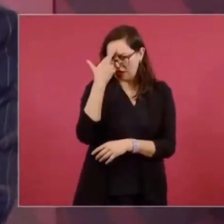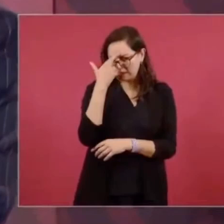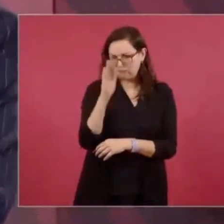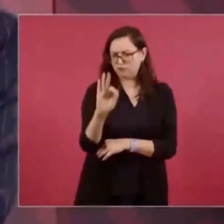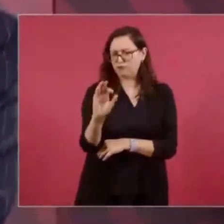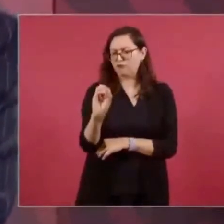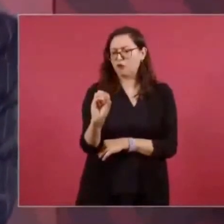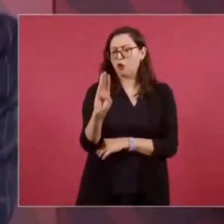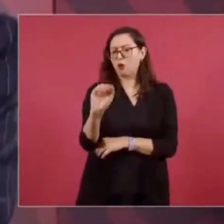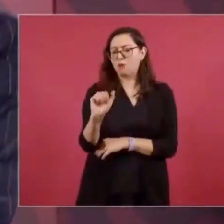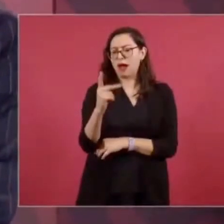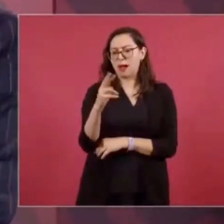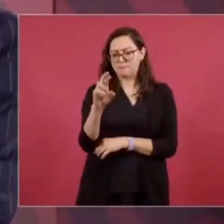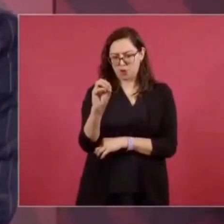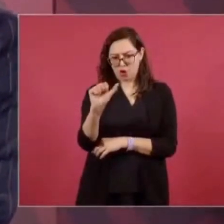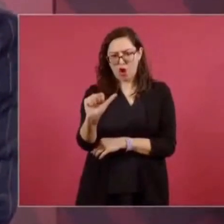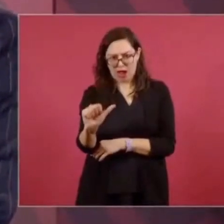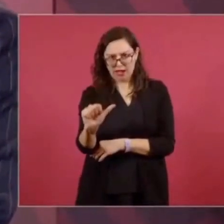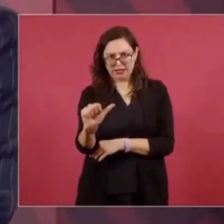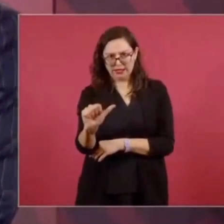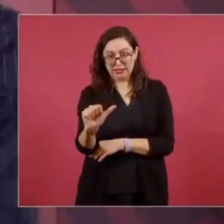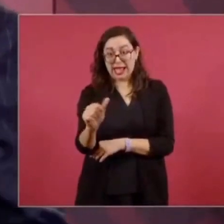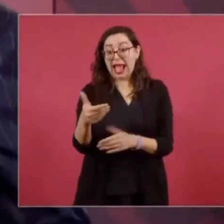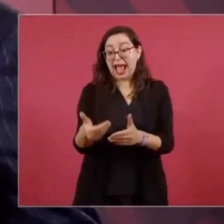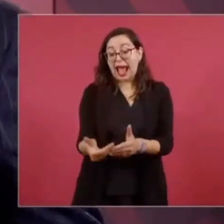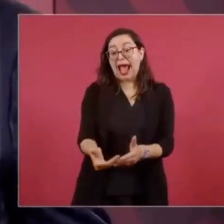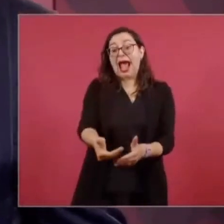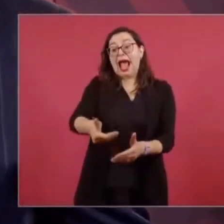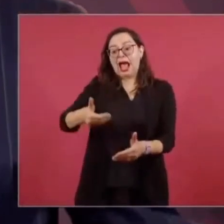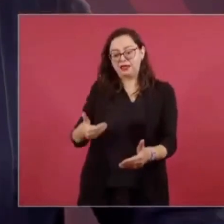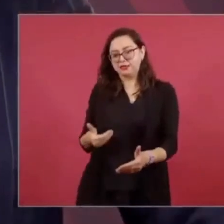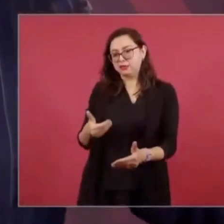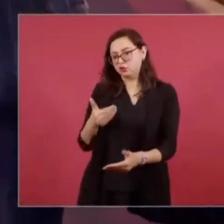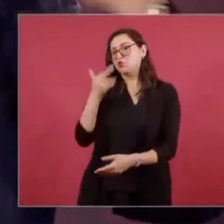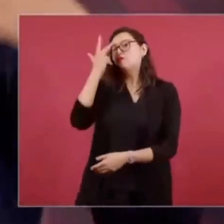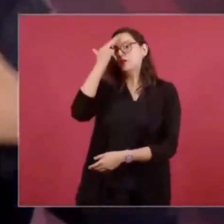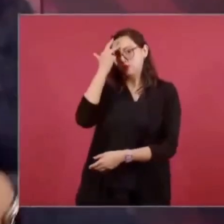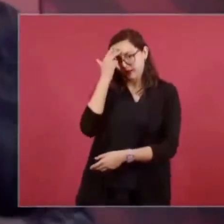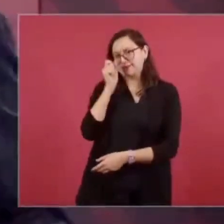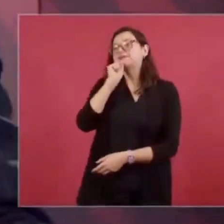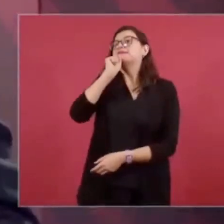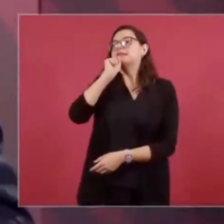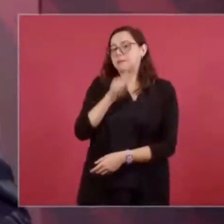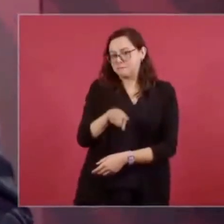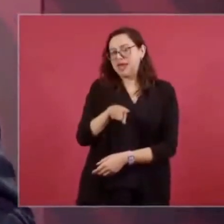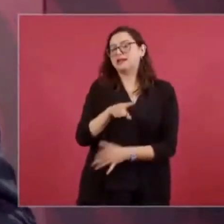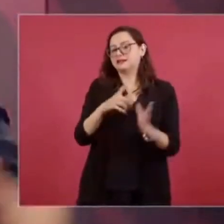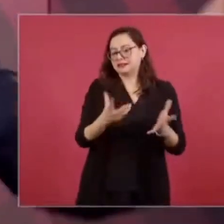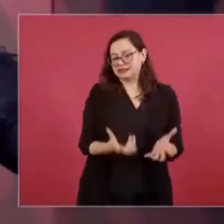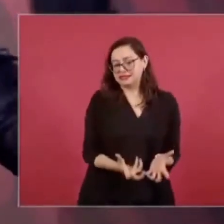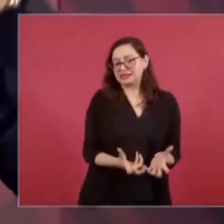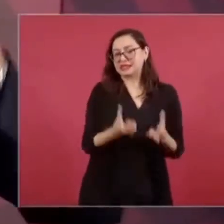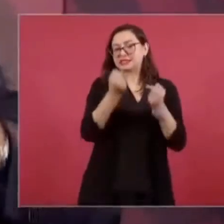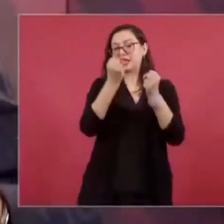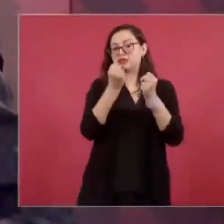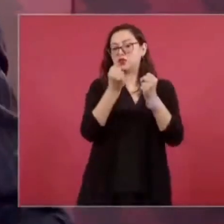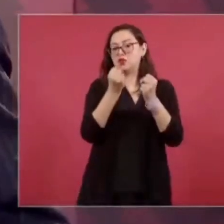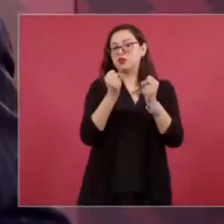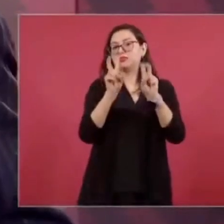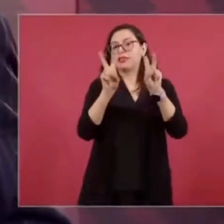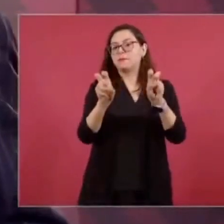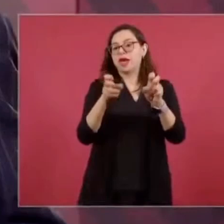durante el gobierno de Porfirio Díaz, porque se rescató a todos los